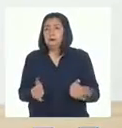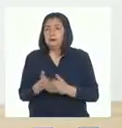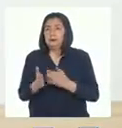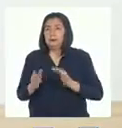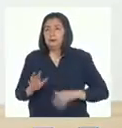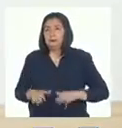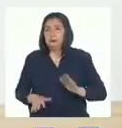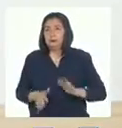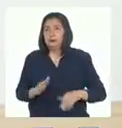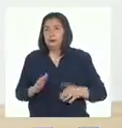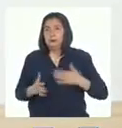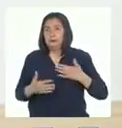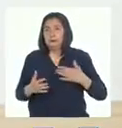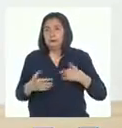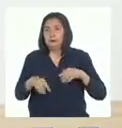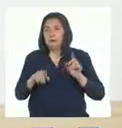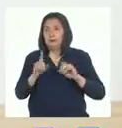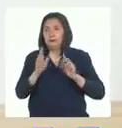Ey.